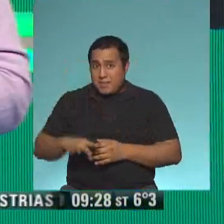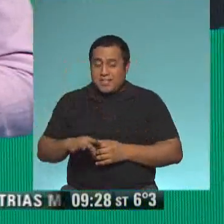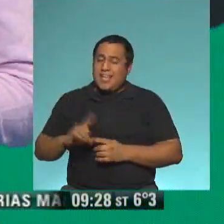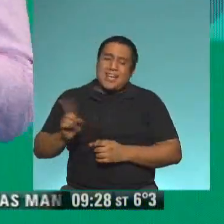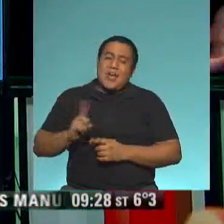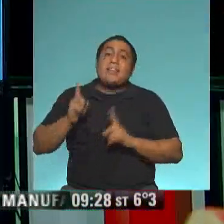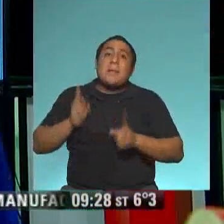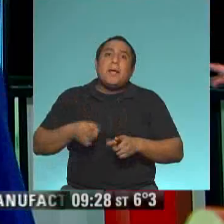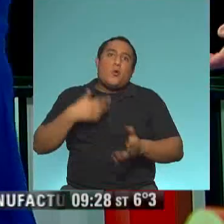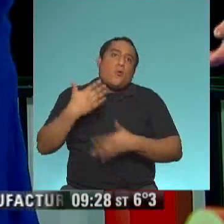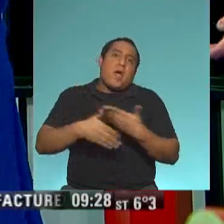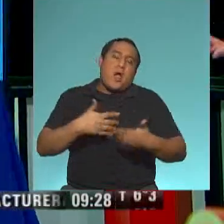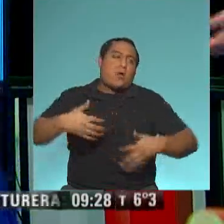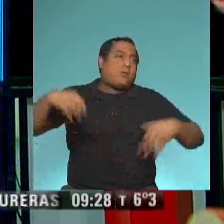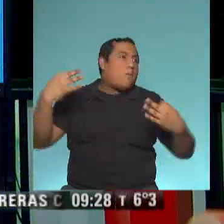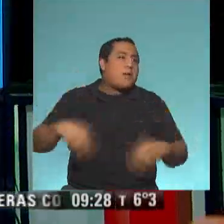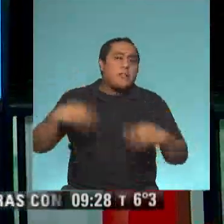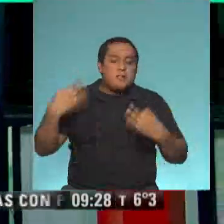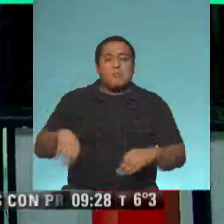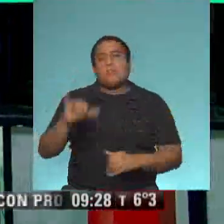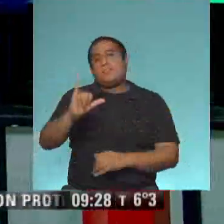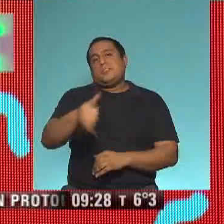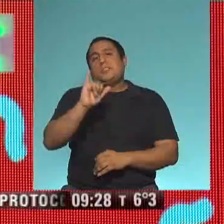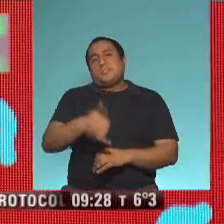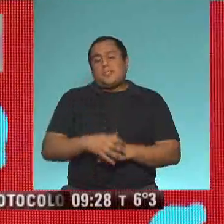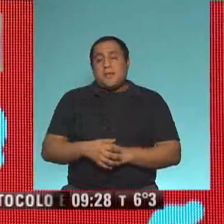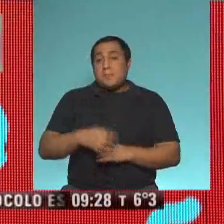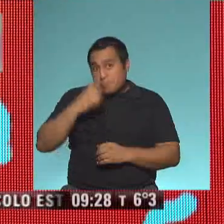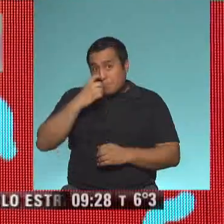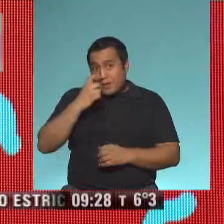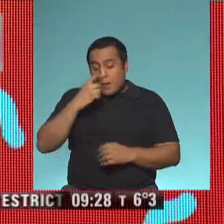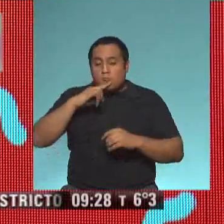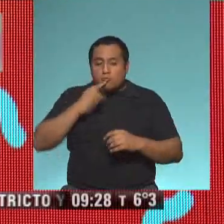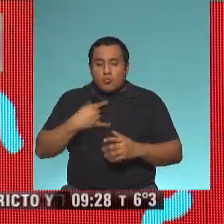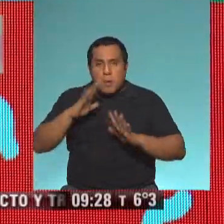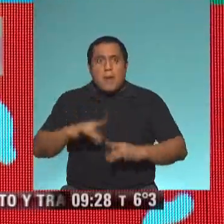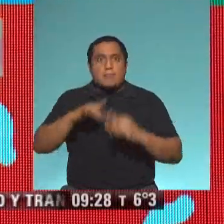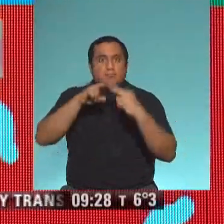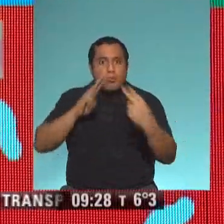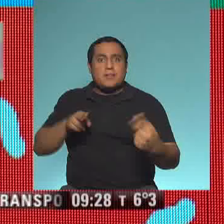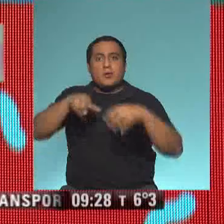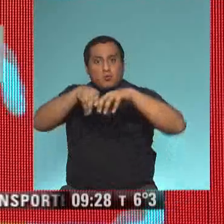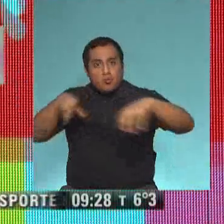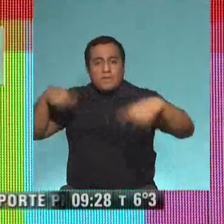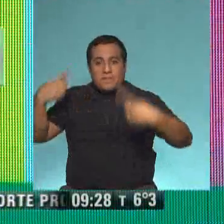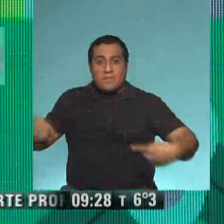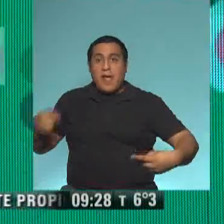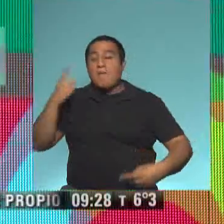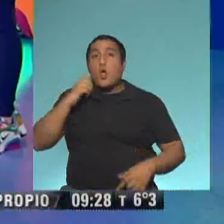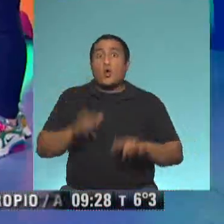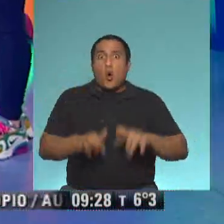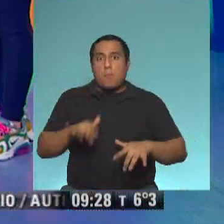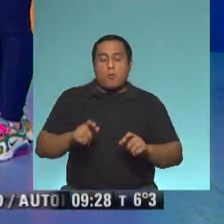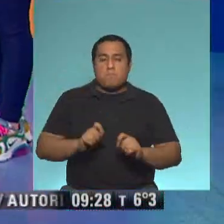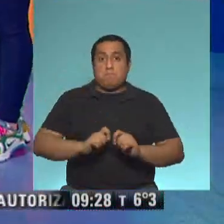charlar, jugar. Que está buenísimo, claro que sí. Vamos a hacer nuestros propios puentes y túneles. Así que, ¿qué te parece si prendemos la compu? Vamos a